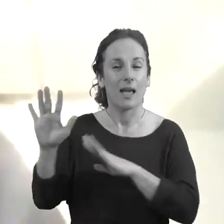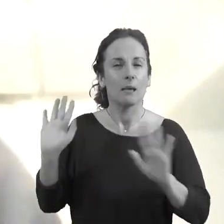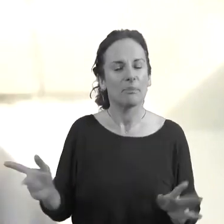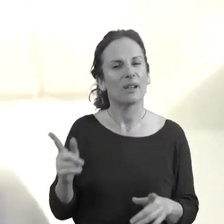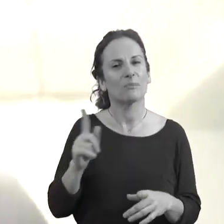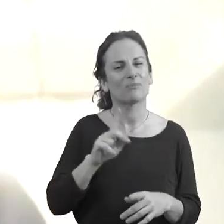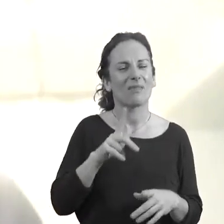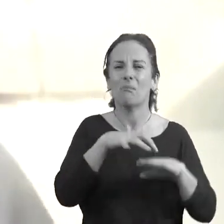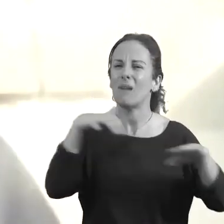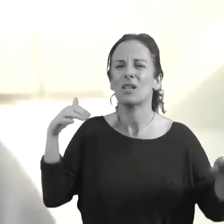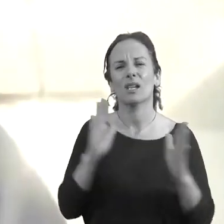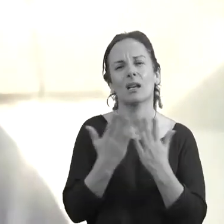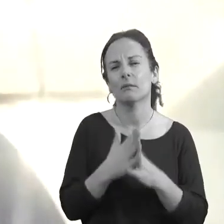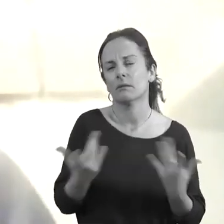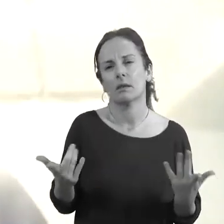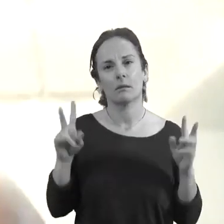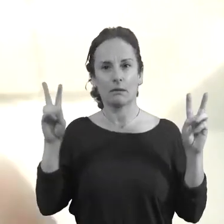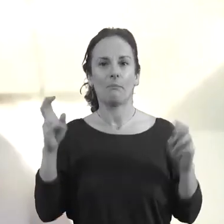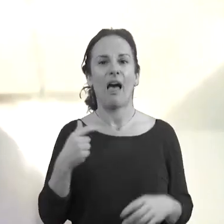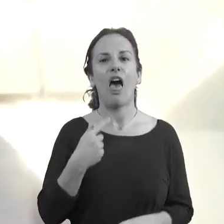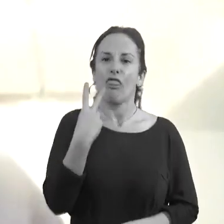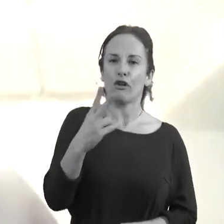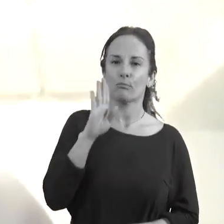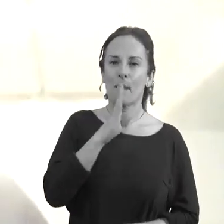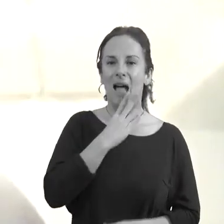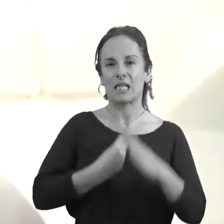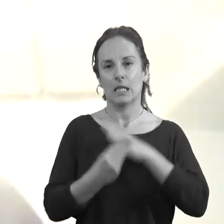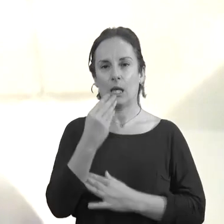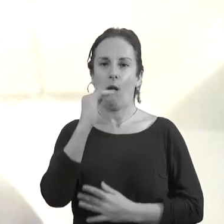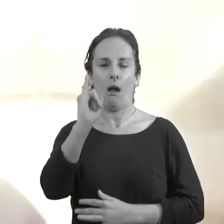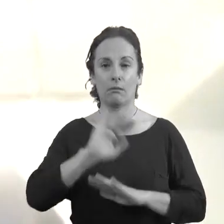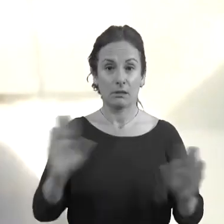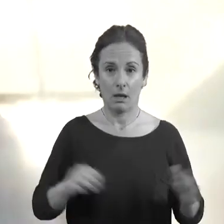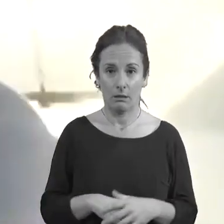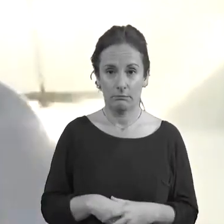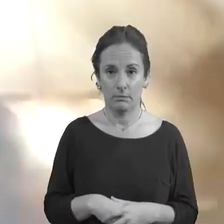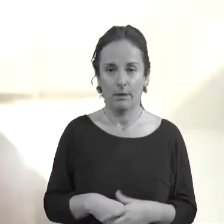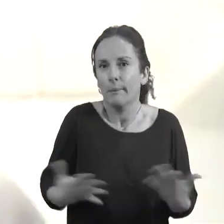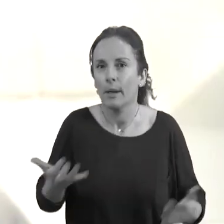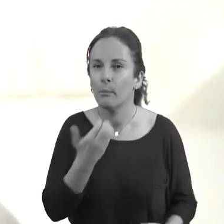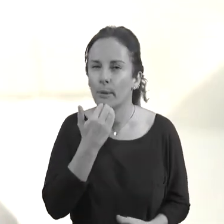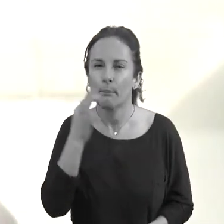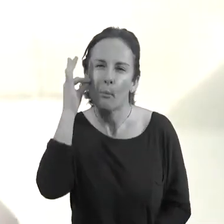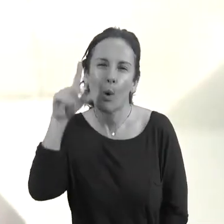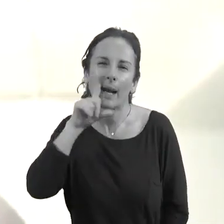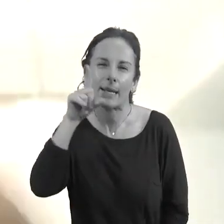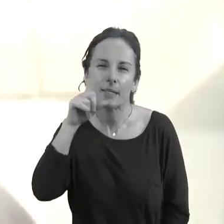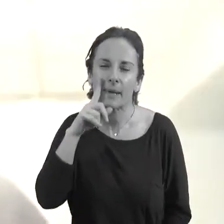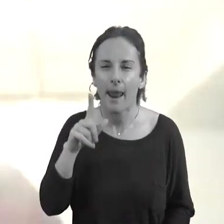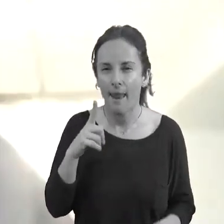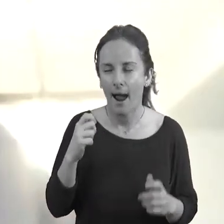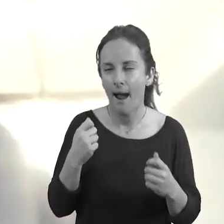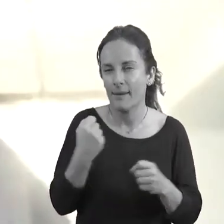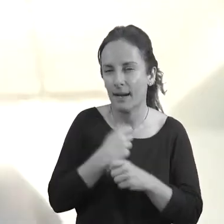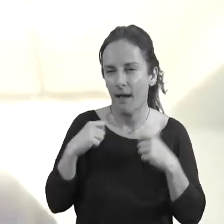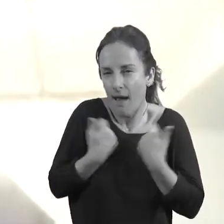del hecho en sí, ¿no? De somos dos madres y tenemos un hijo, pero ¿dónde está el, ¿no? La mujer lesbiana detective o la